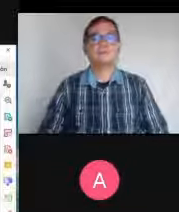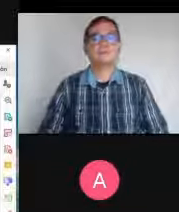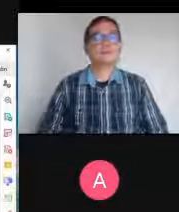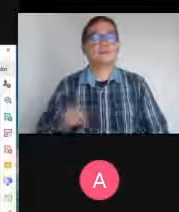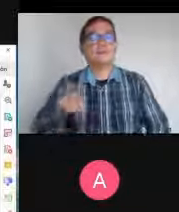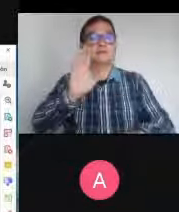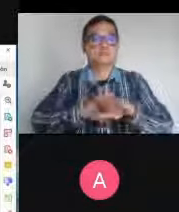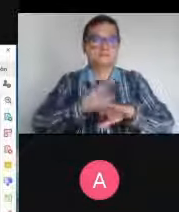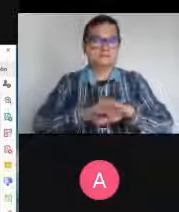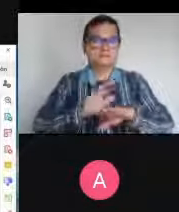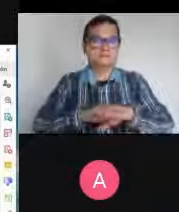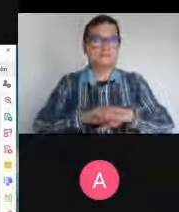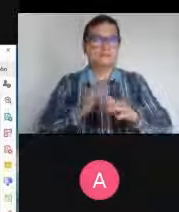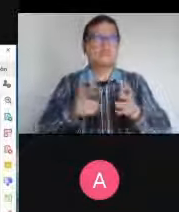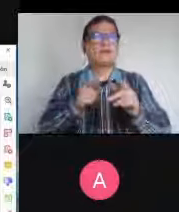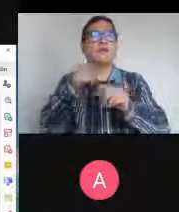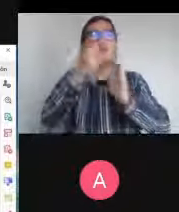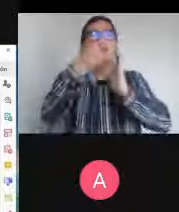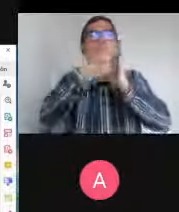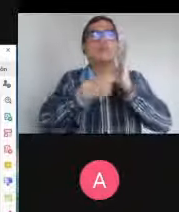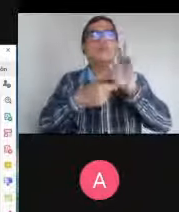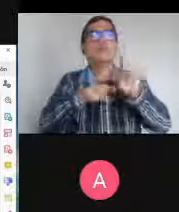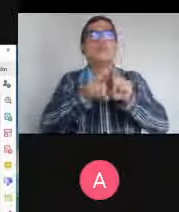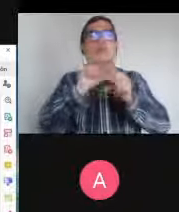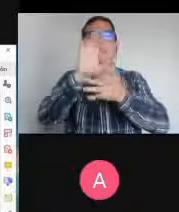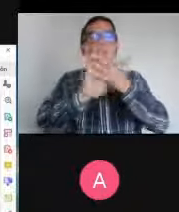Les recuerdo pues la puntuación que aparece en la